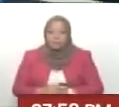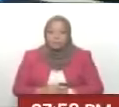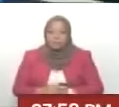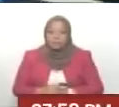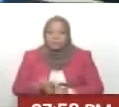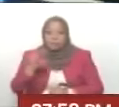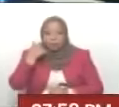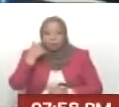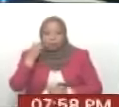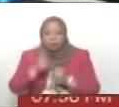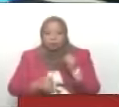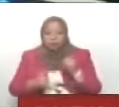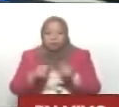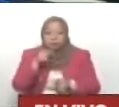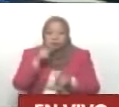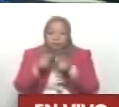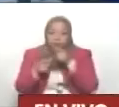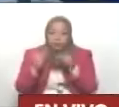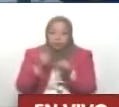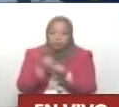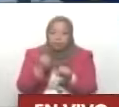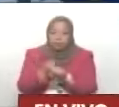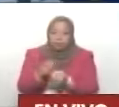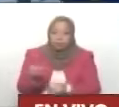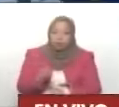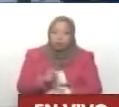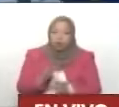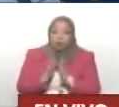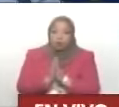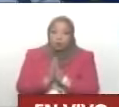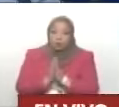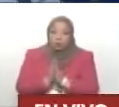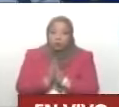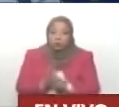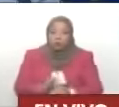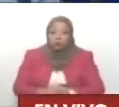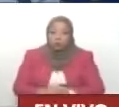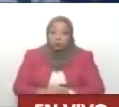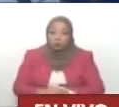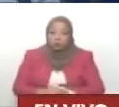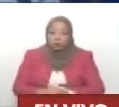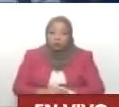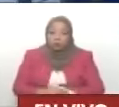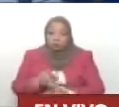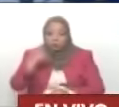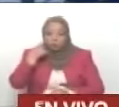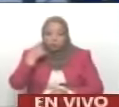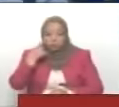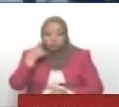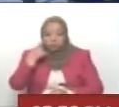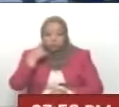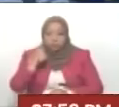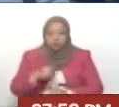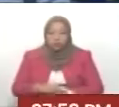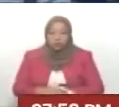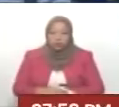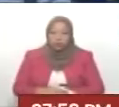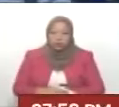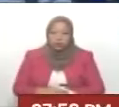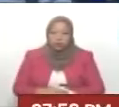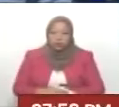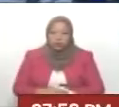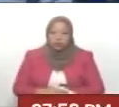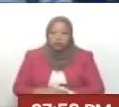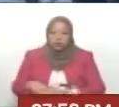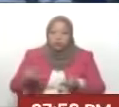por ahí de la última encuesta de Data, por favor. Vamos a ver. ¿Qué tienes ahí? Esto está